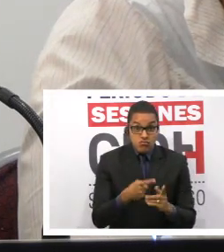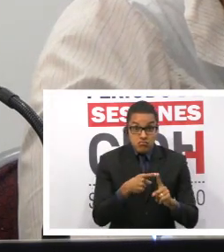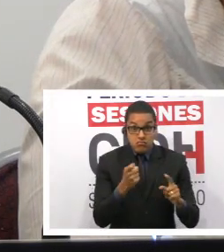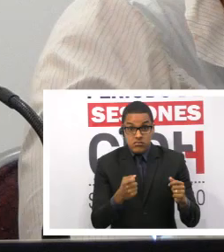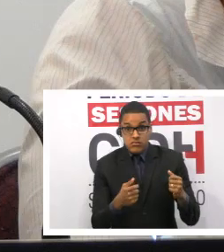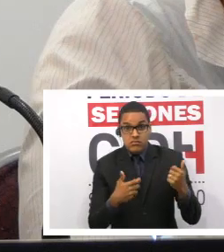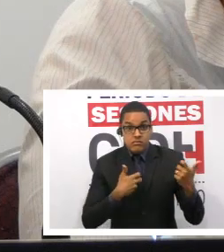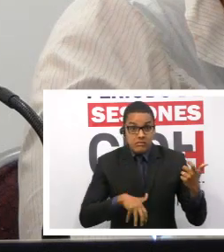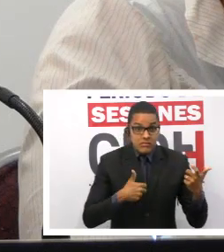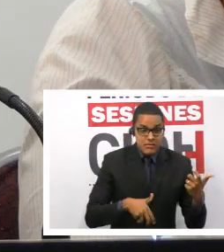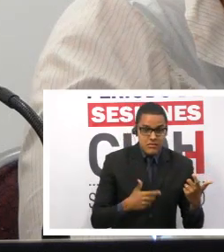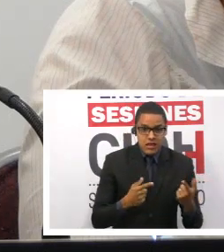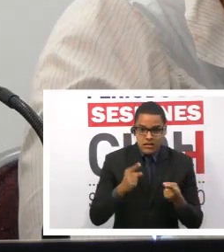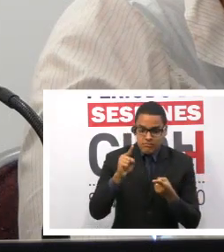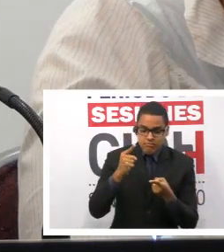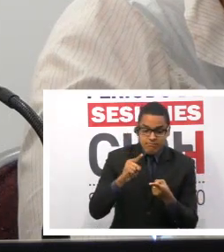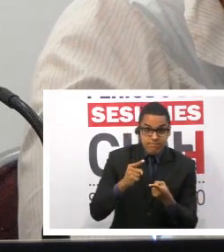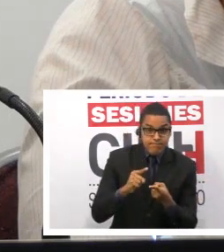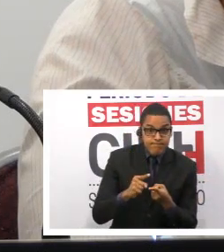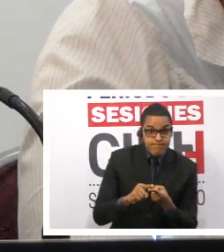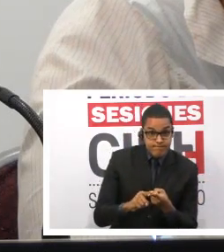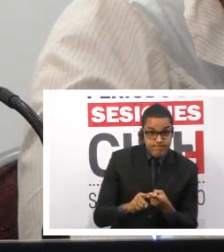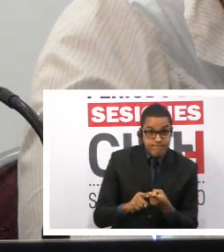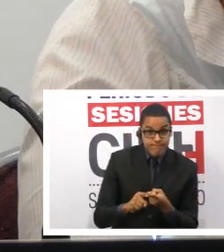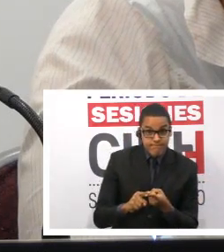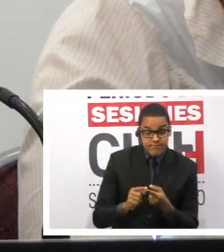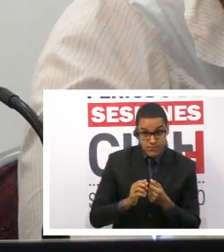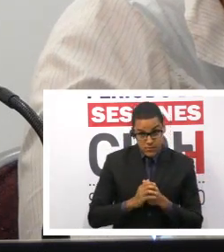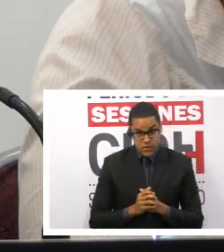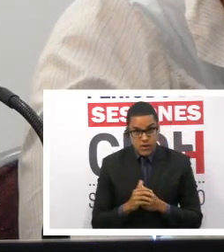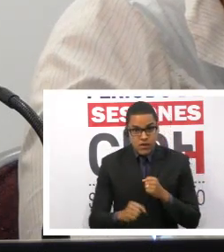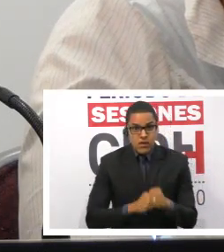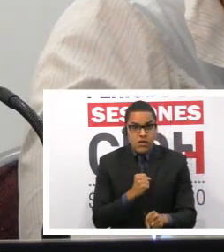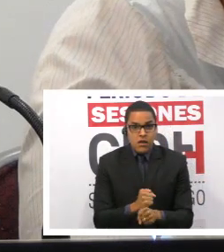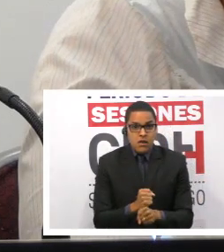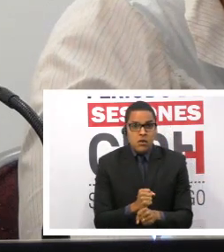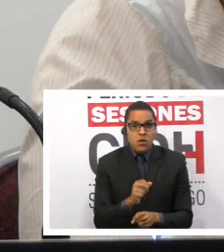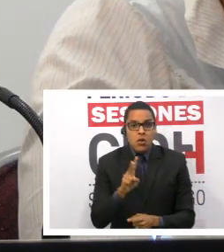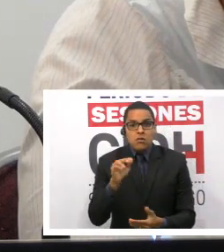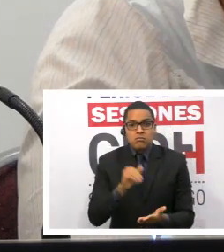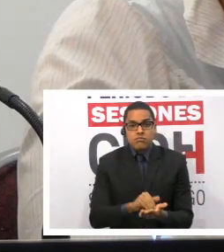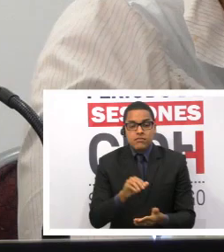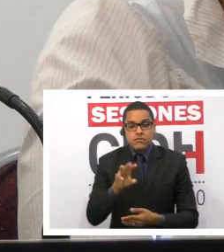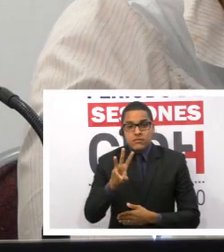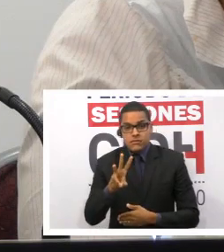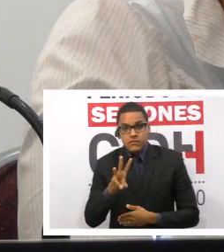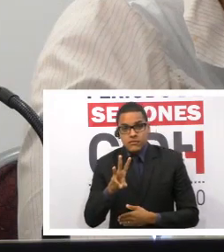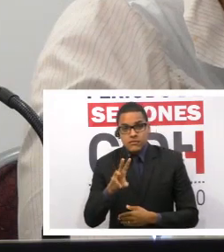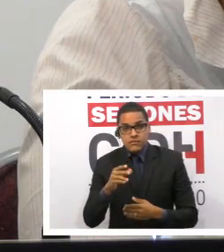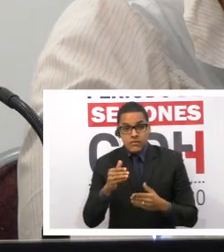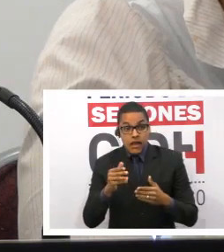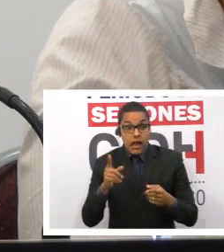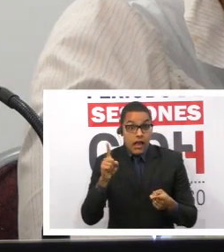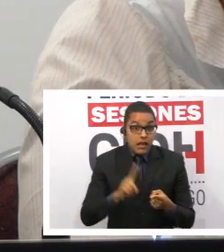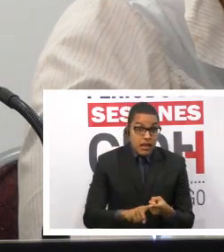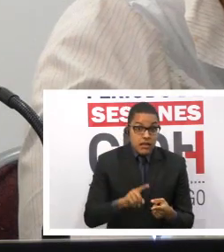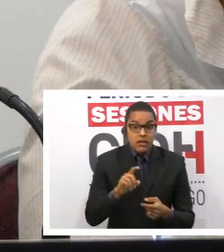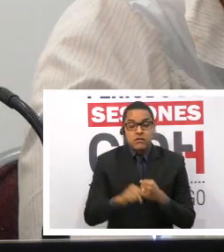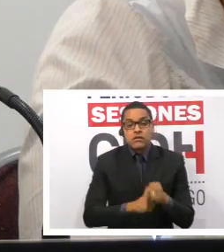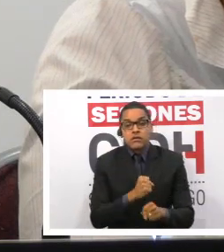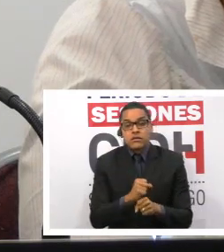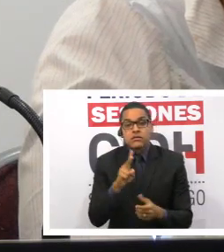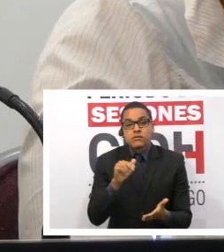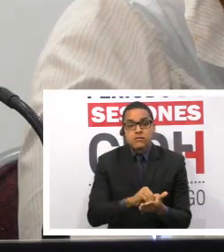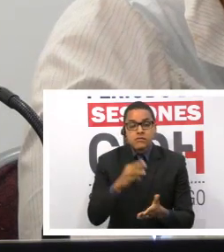entre 2006 y 2016 en ciertas regiones del área metropolitana de buenos aires los precios del suelo se multiplicaron por